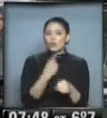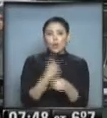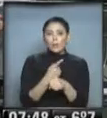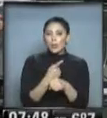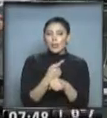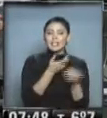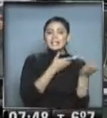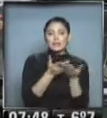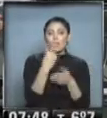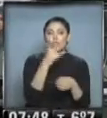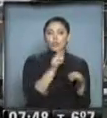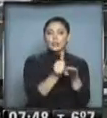el servicio en estas dos estaciones